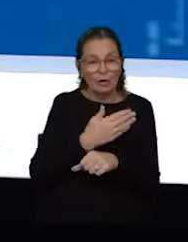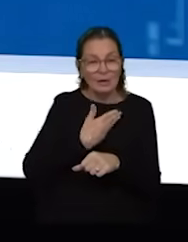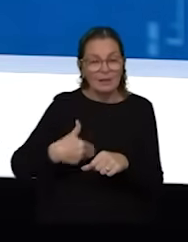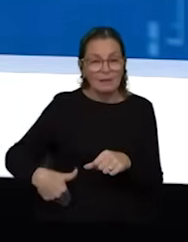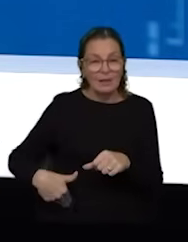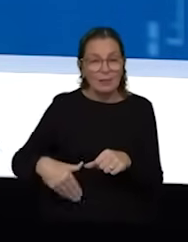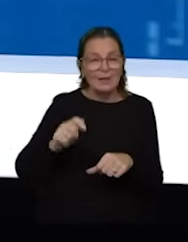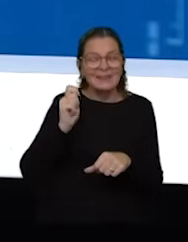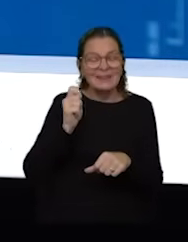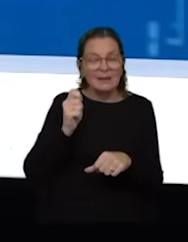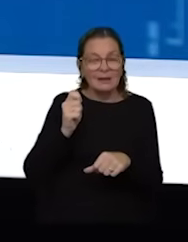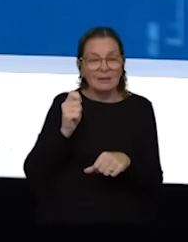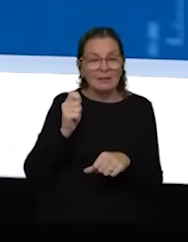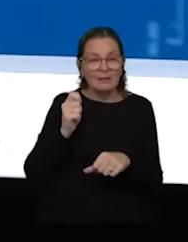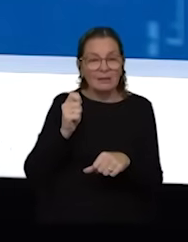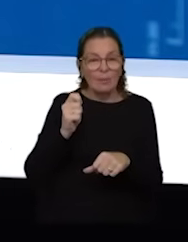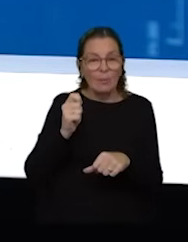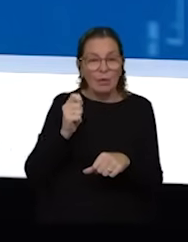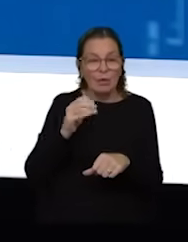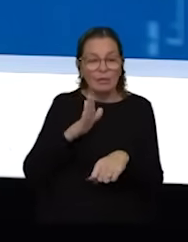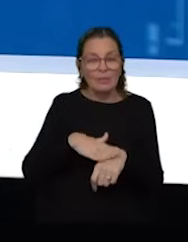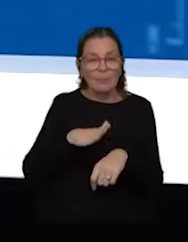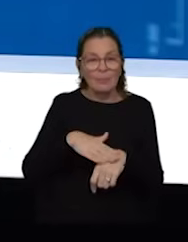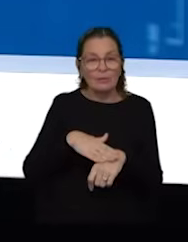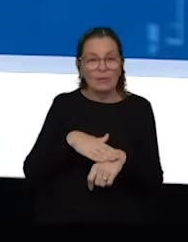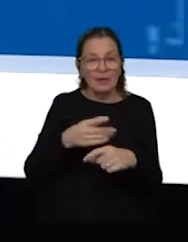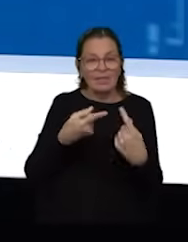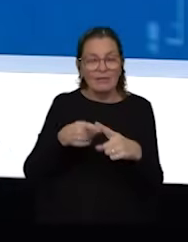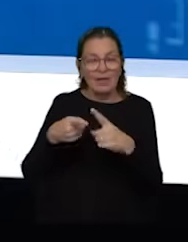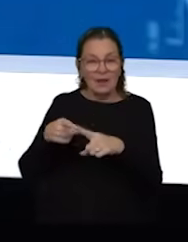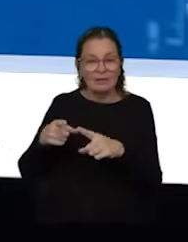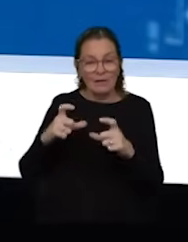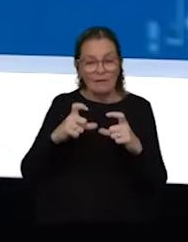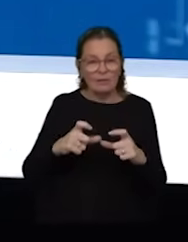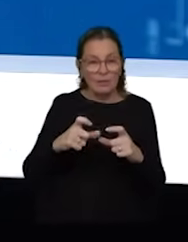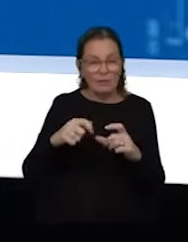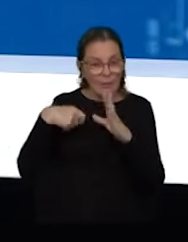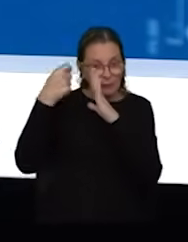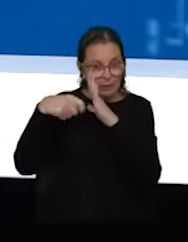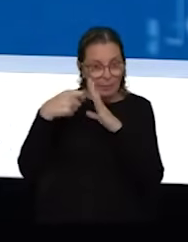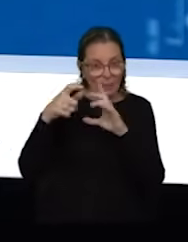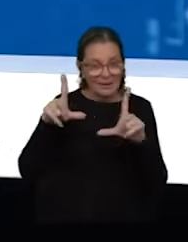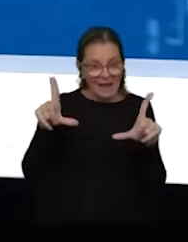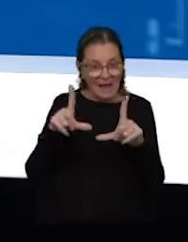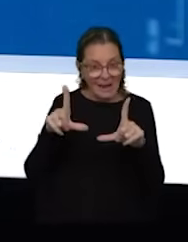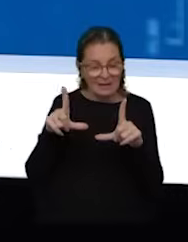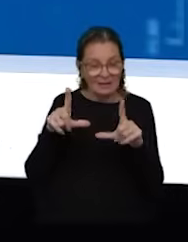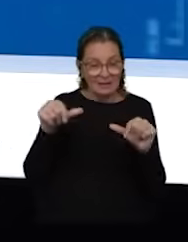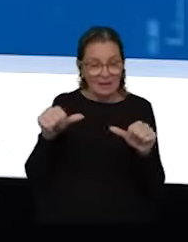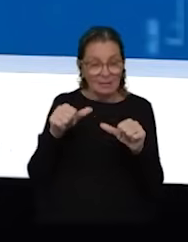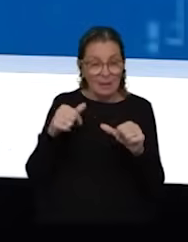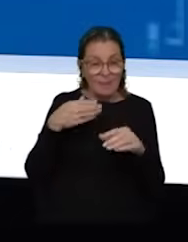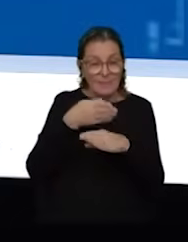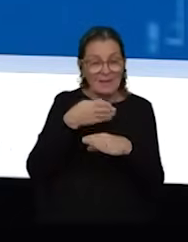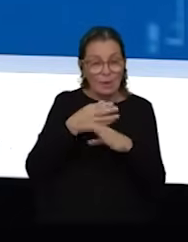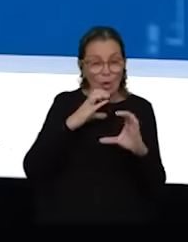sobre Quiénes son este licenciatarios no de las diferenes licencia licencias audiovisuales que se usan este en medios